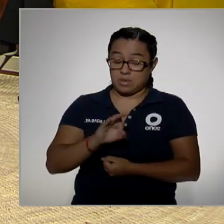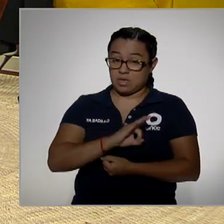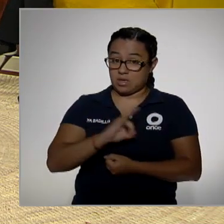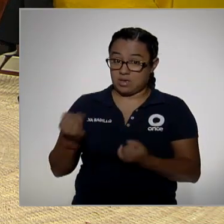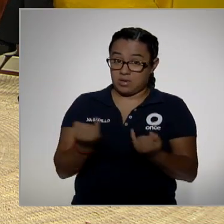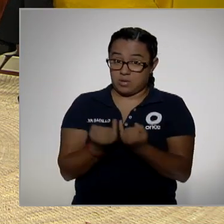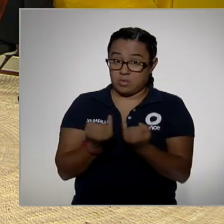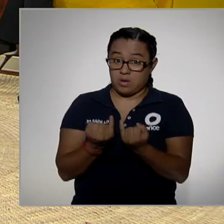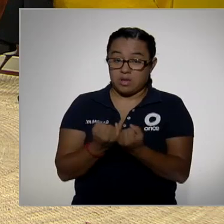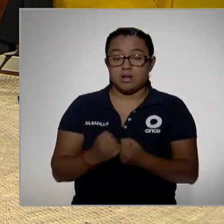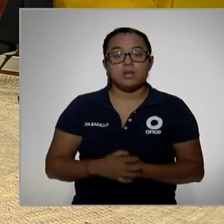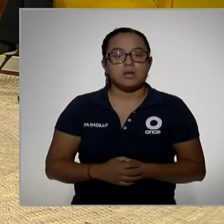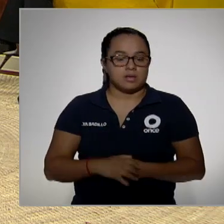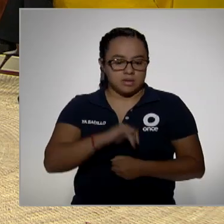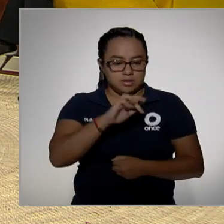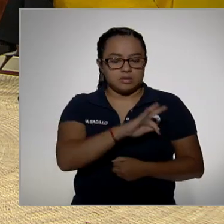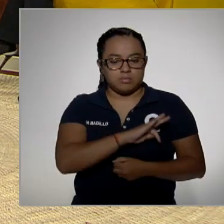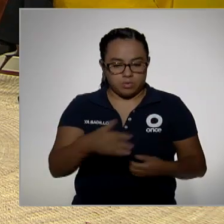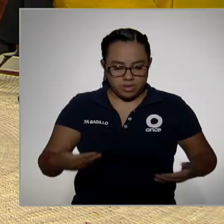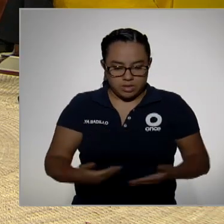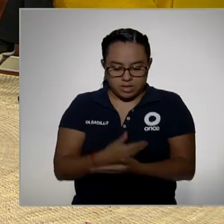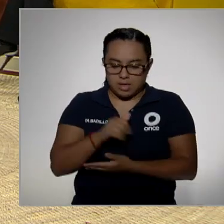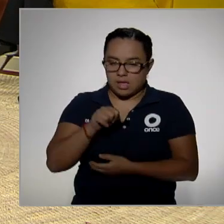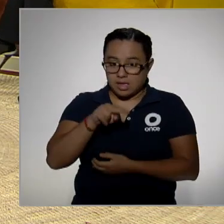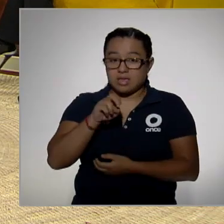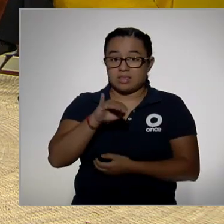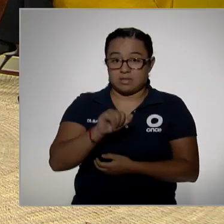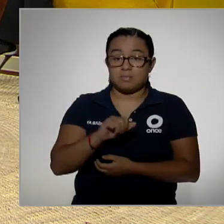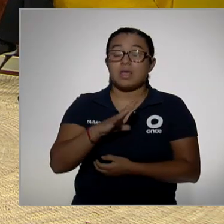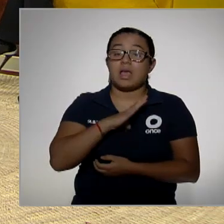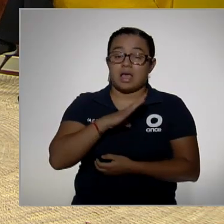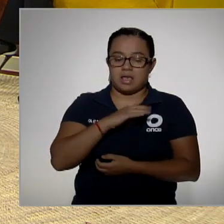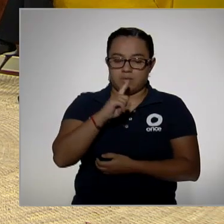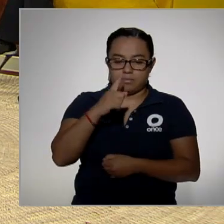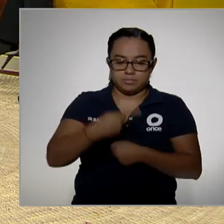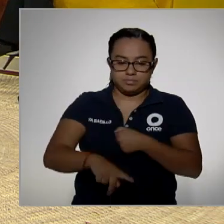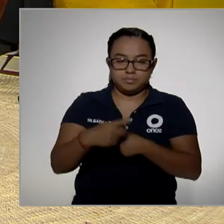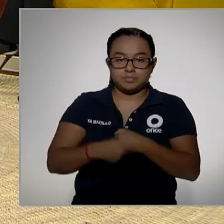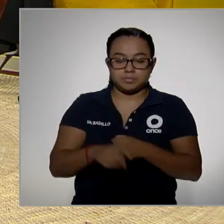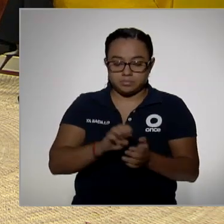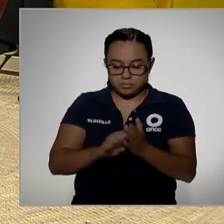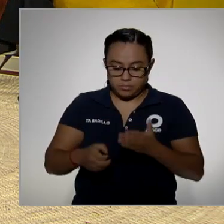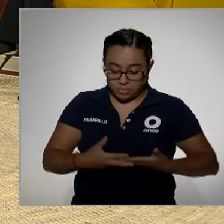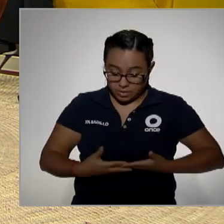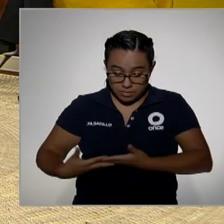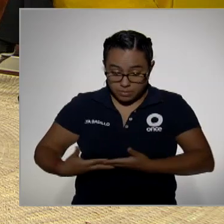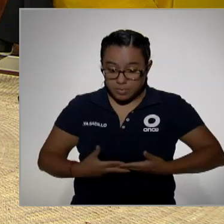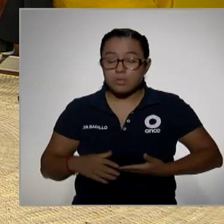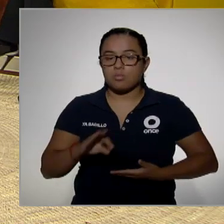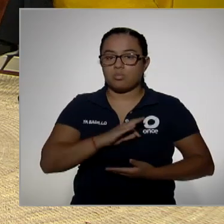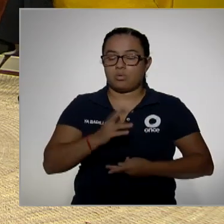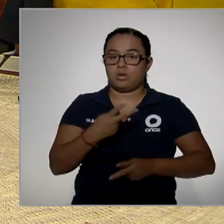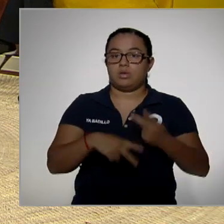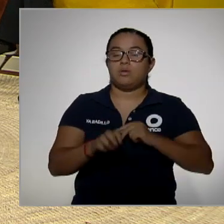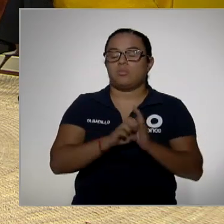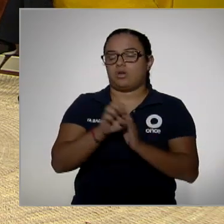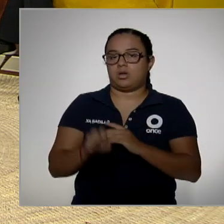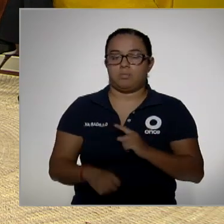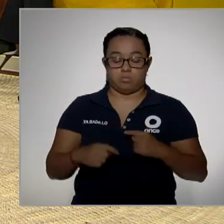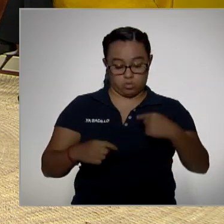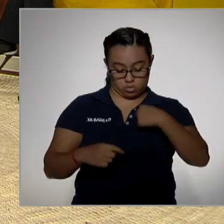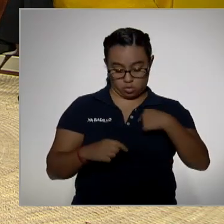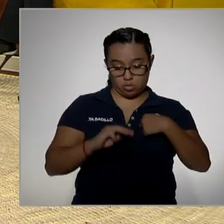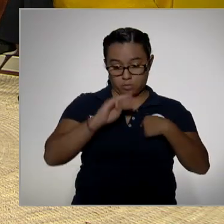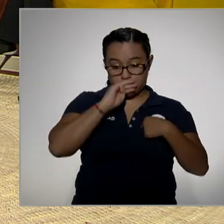y el bebé si se puede nacer anémico de hecho hay factores de riesgo que hacen que un bebé presente esta condición uno es cuando la mamá